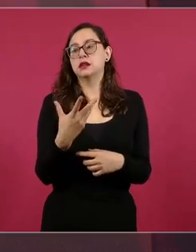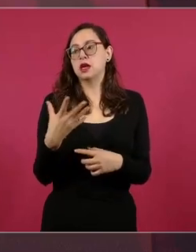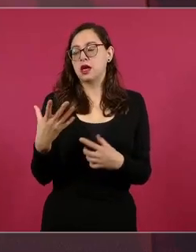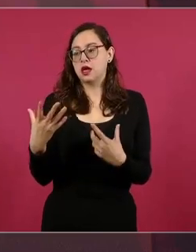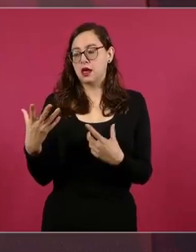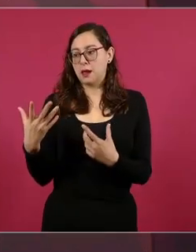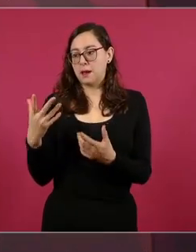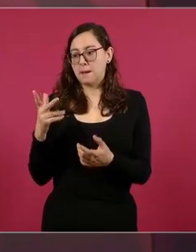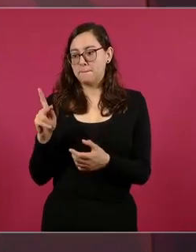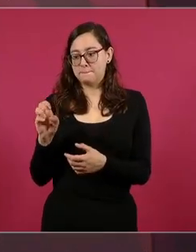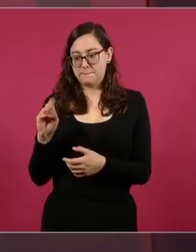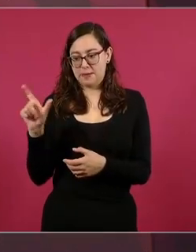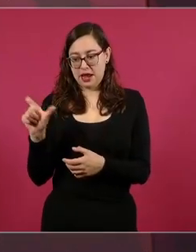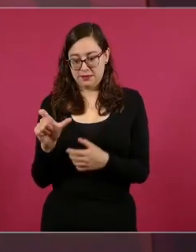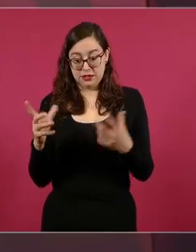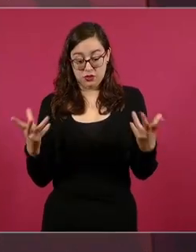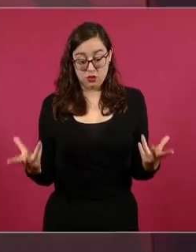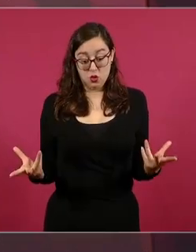refinería.